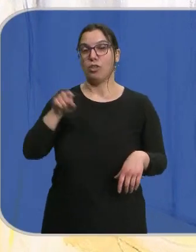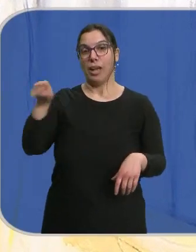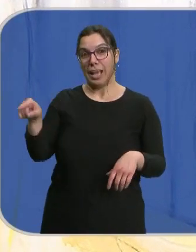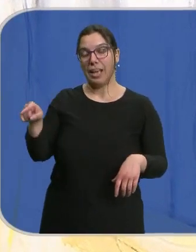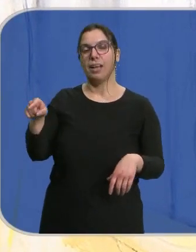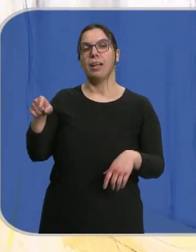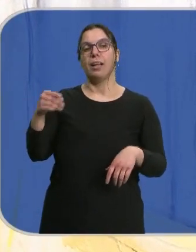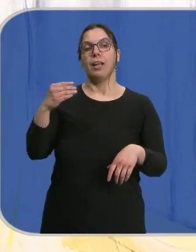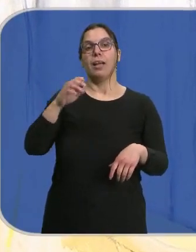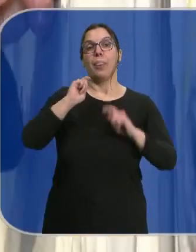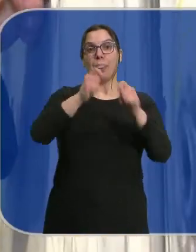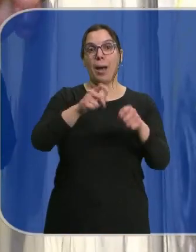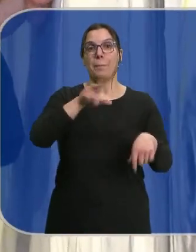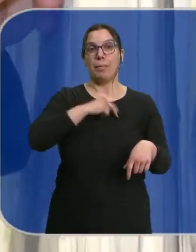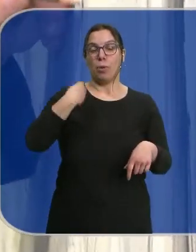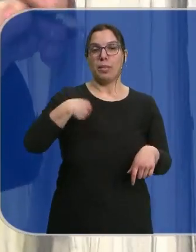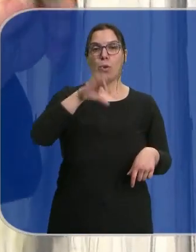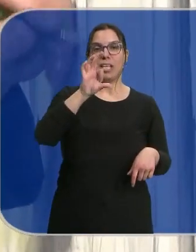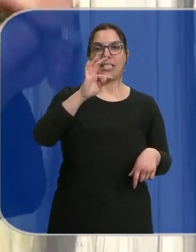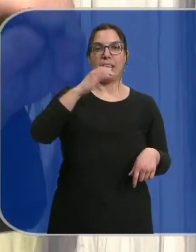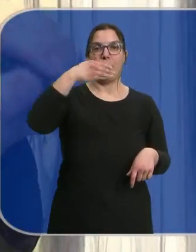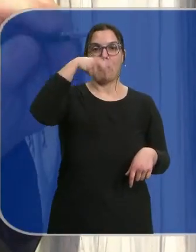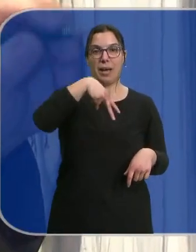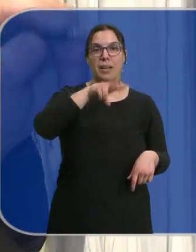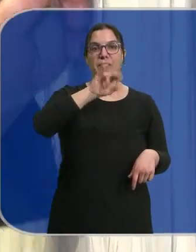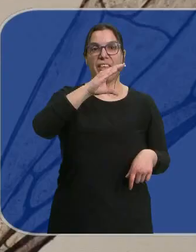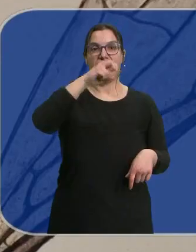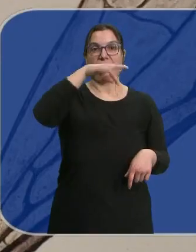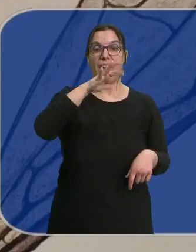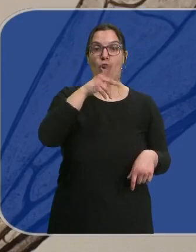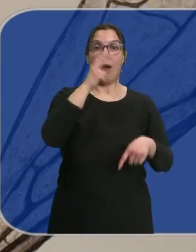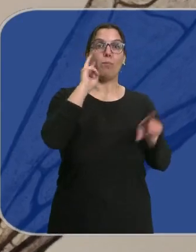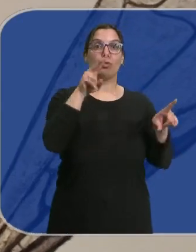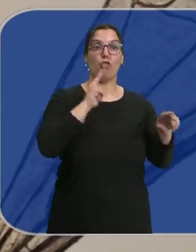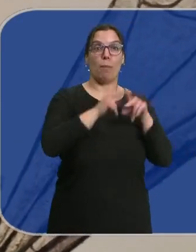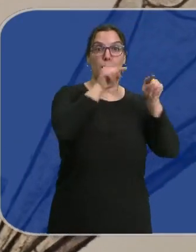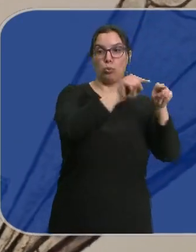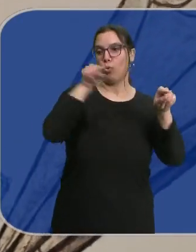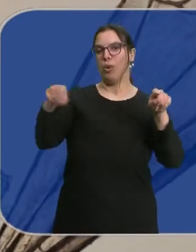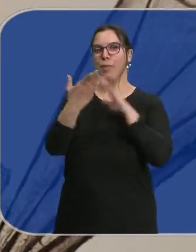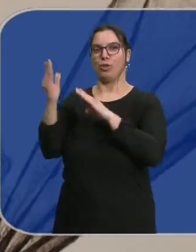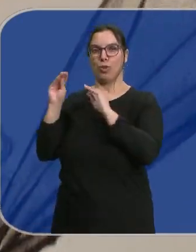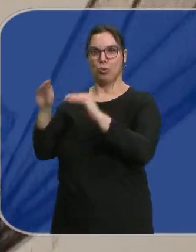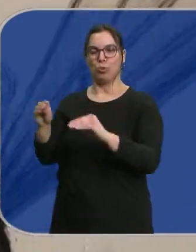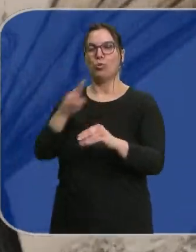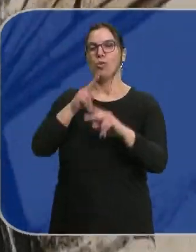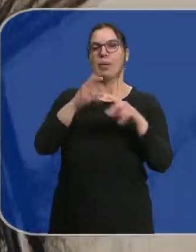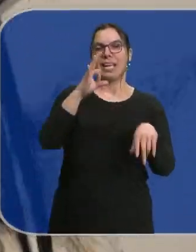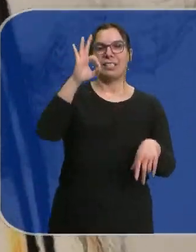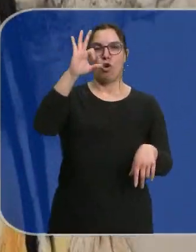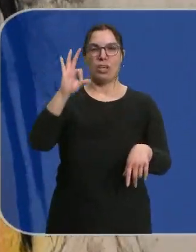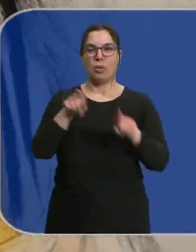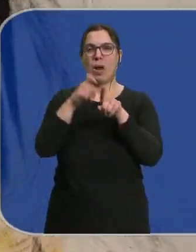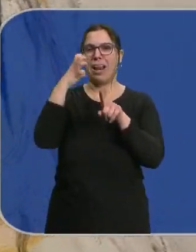Esteban Vicente quien recibía este mismo reconocimiento. Ahora es su museo quien acoge su última exposición, SOS, un grito